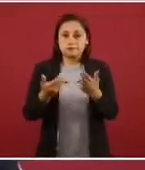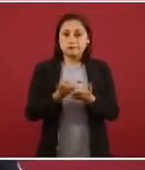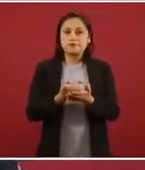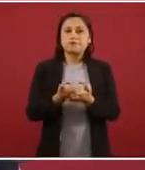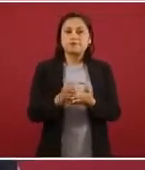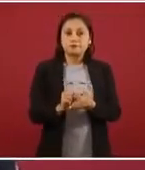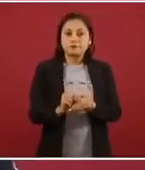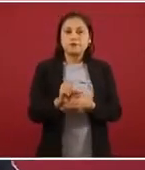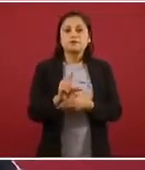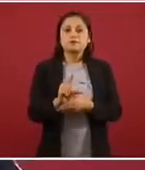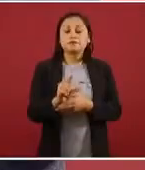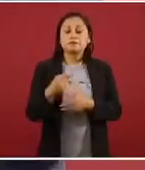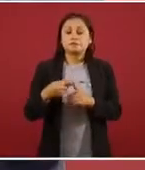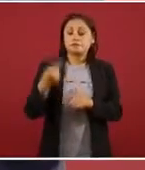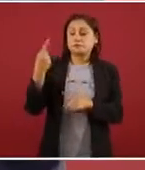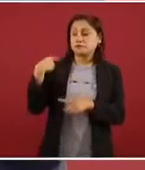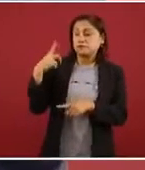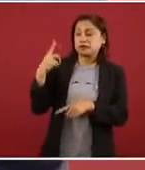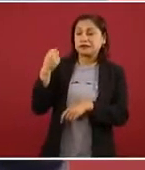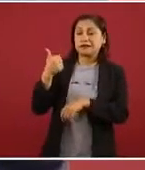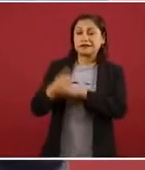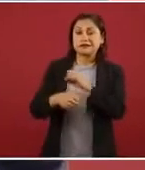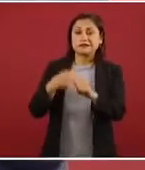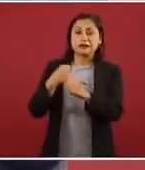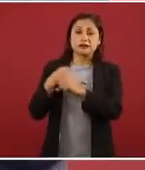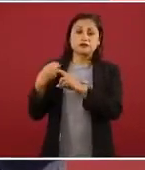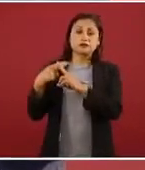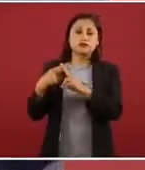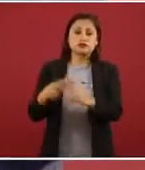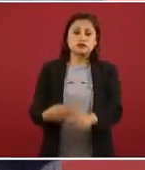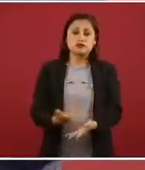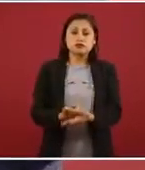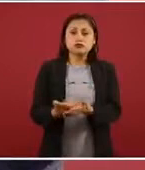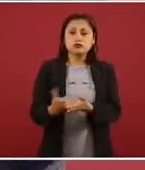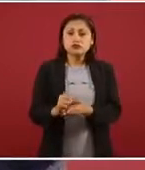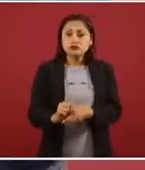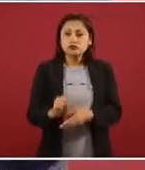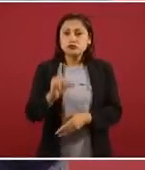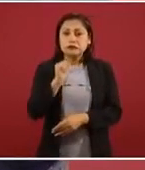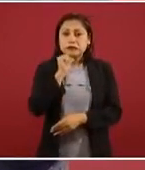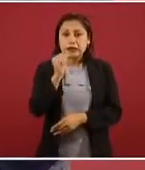en 36 años del periodo neoliberal. Y la inflación